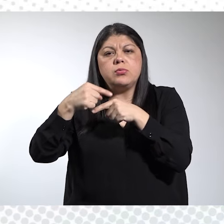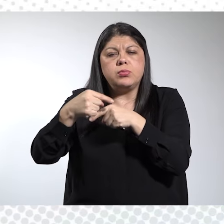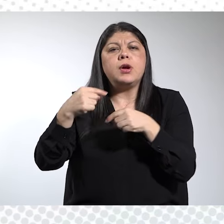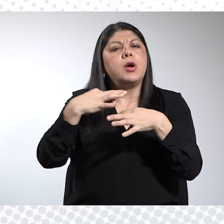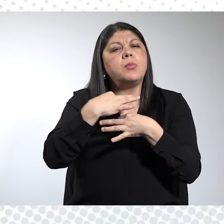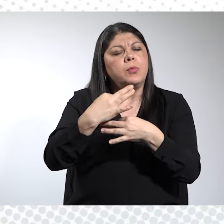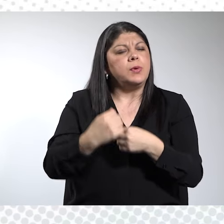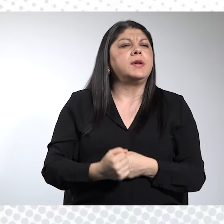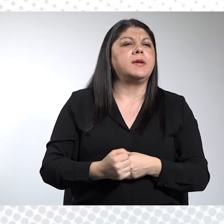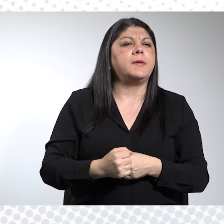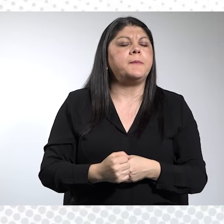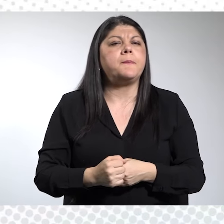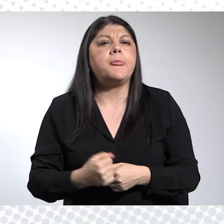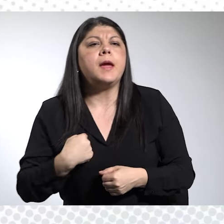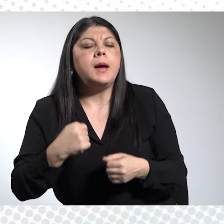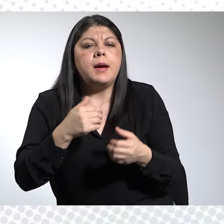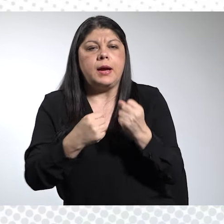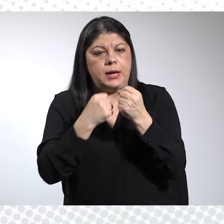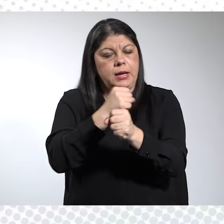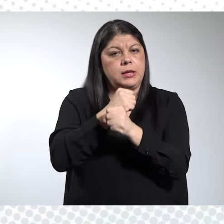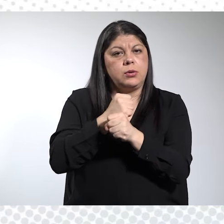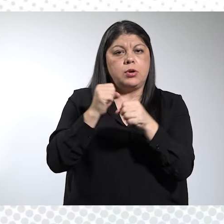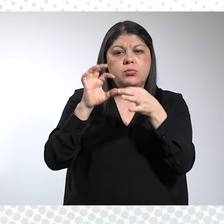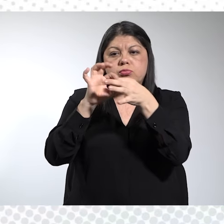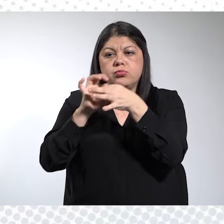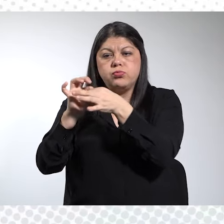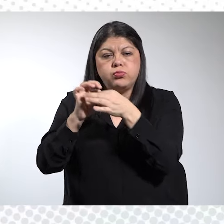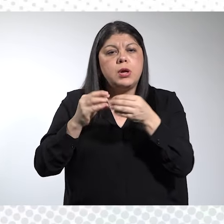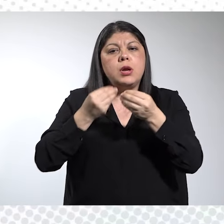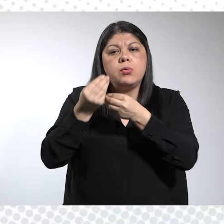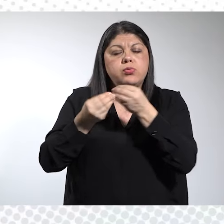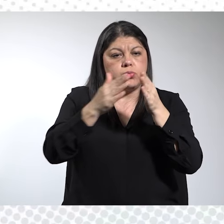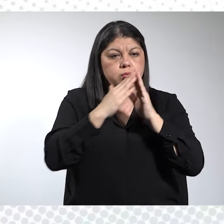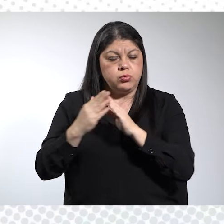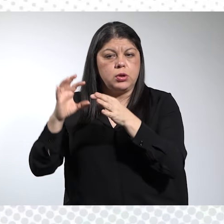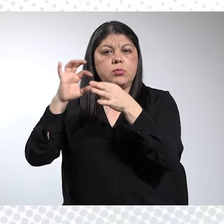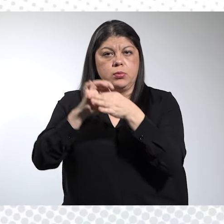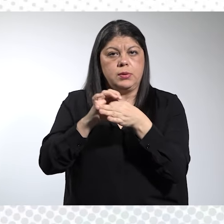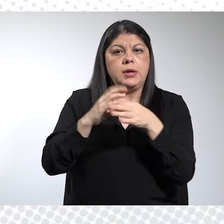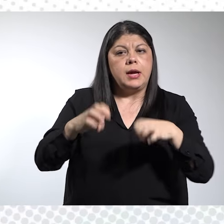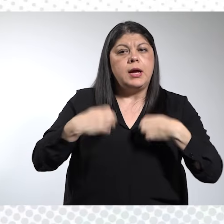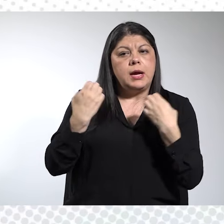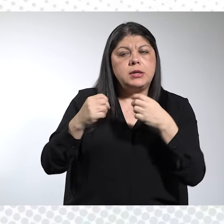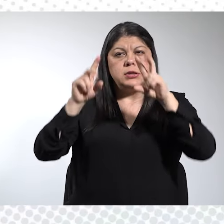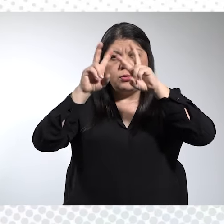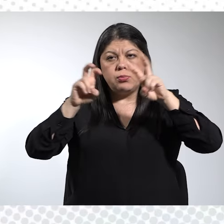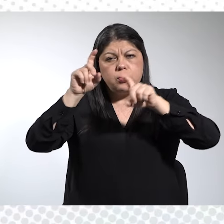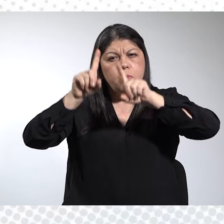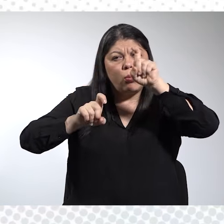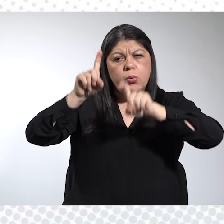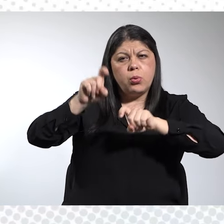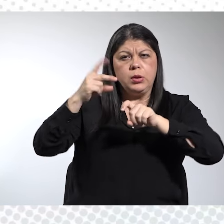gobierno? Muy interesante. Primero, garantizar la conectividad entre estas zonas de producción y nosotros. Ya existe el